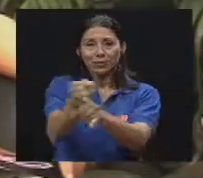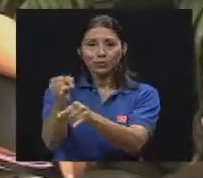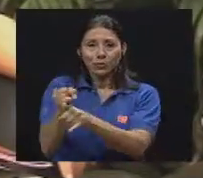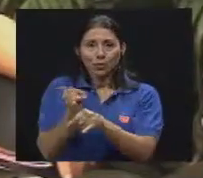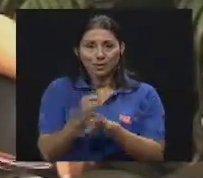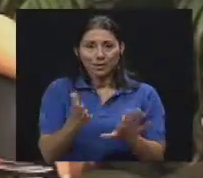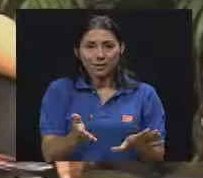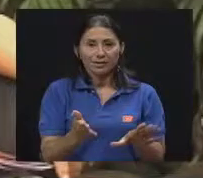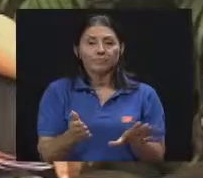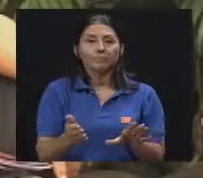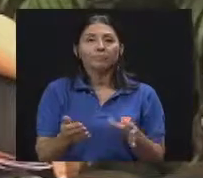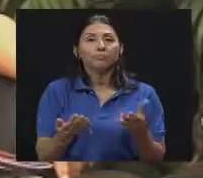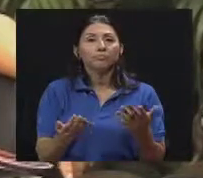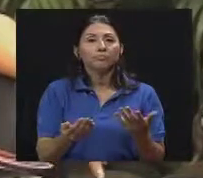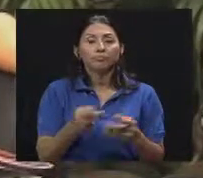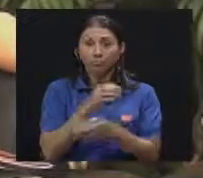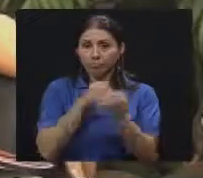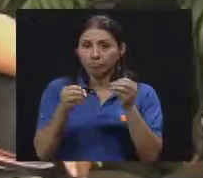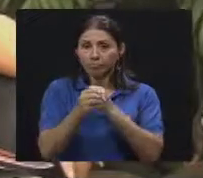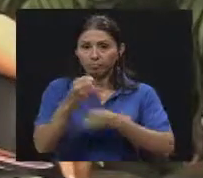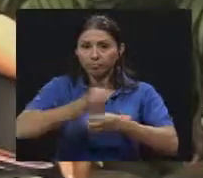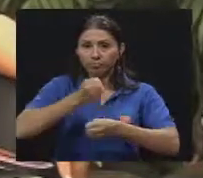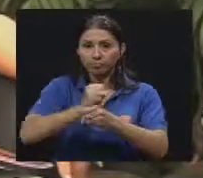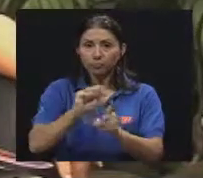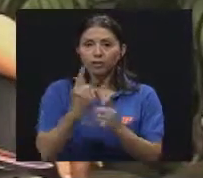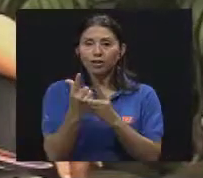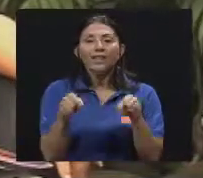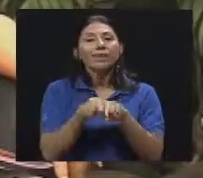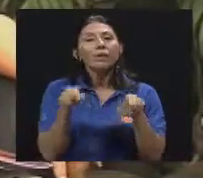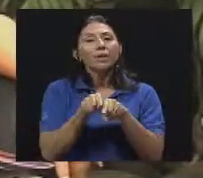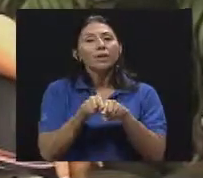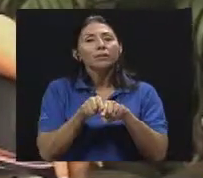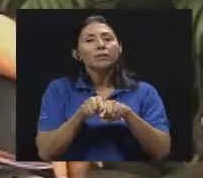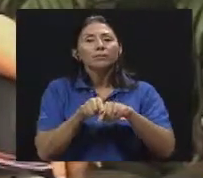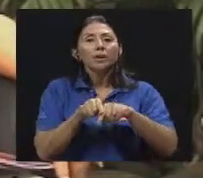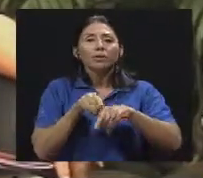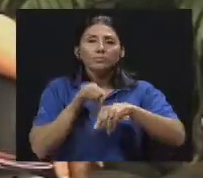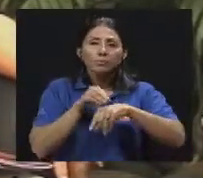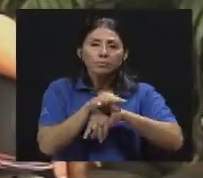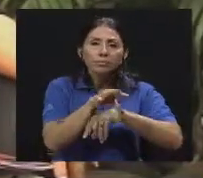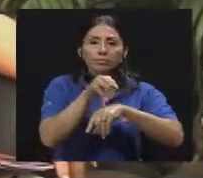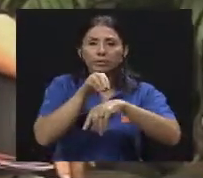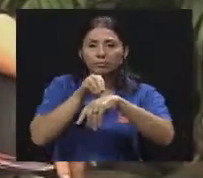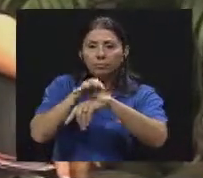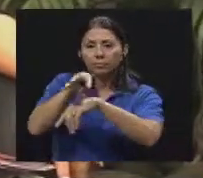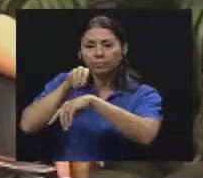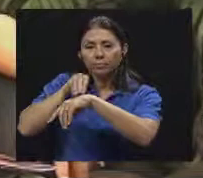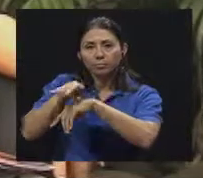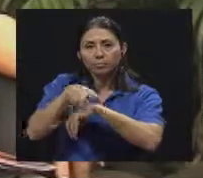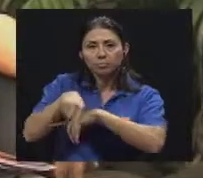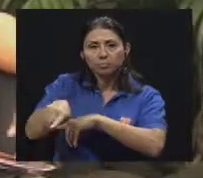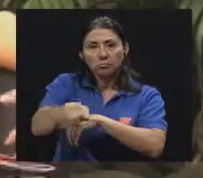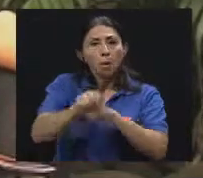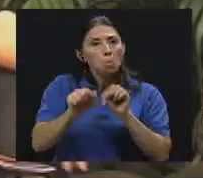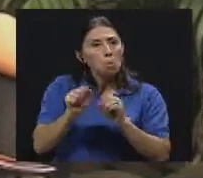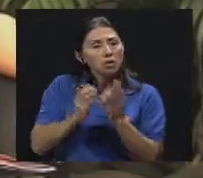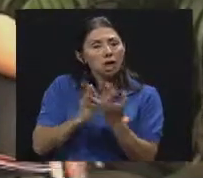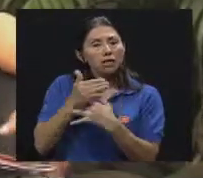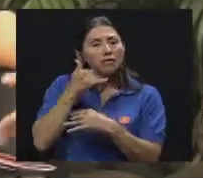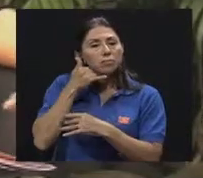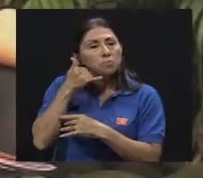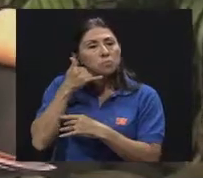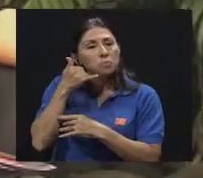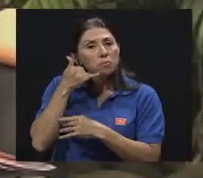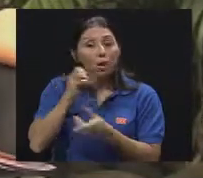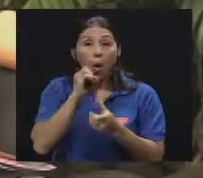centros diurnos. Desde la Unidad de Gestión Social se brinda también asesoría y orientación, ya sea vía